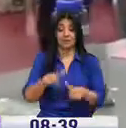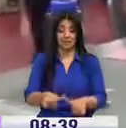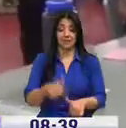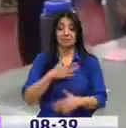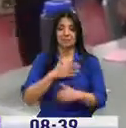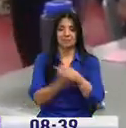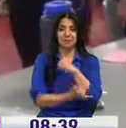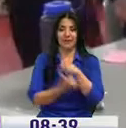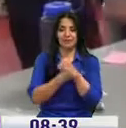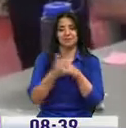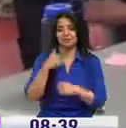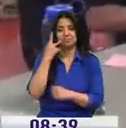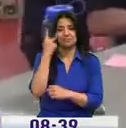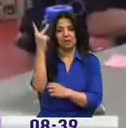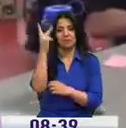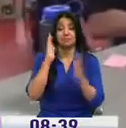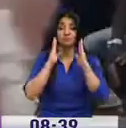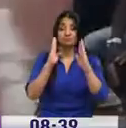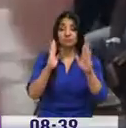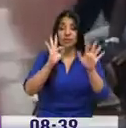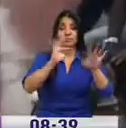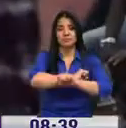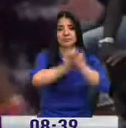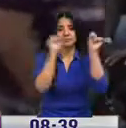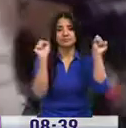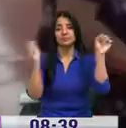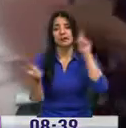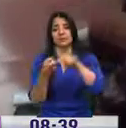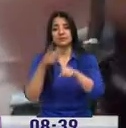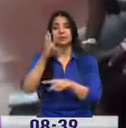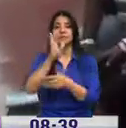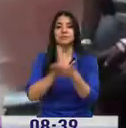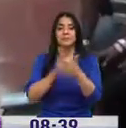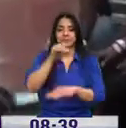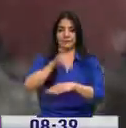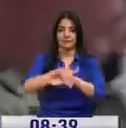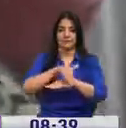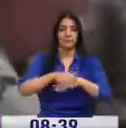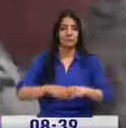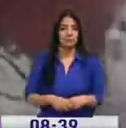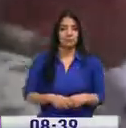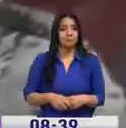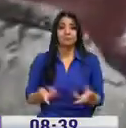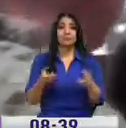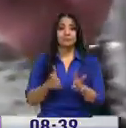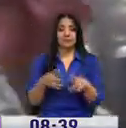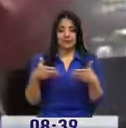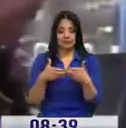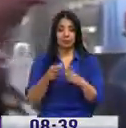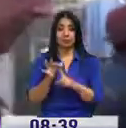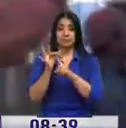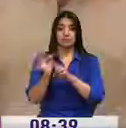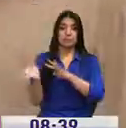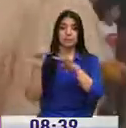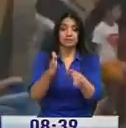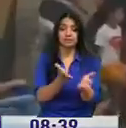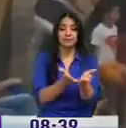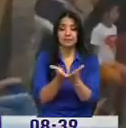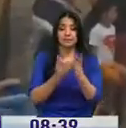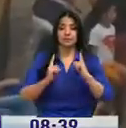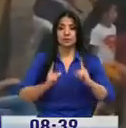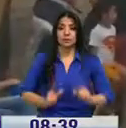La atención en el Comfort será desde las 8 de la mañana hasta las 4:30 de la tarde. También se desplegó un equipo especial que brindará servicio